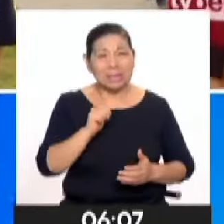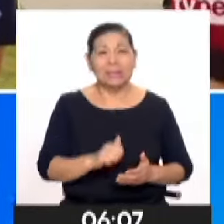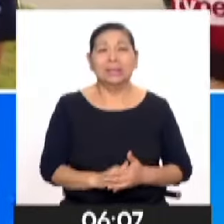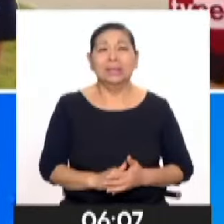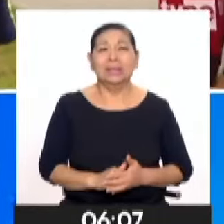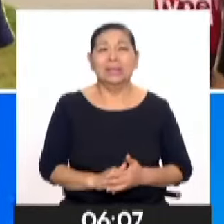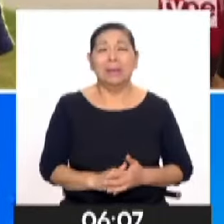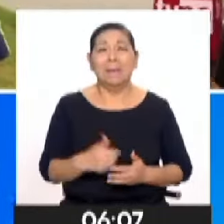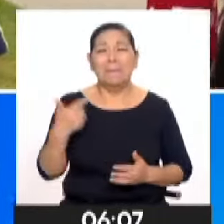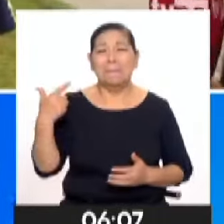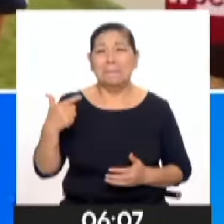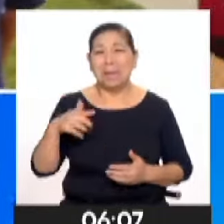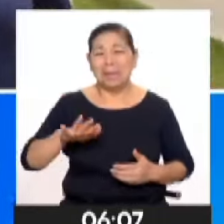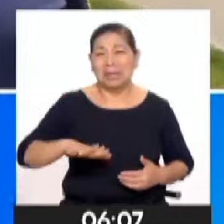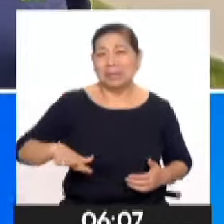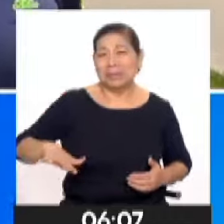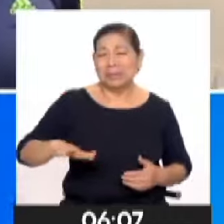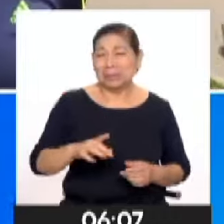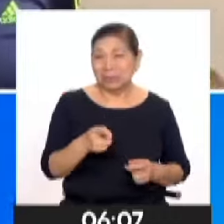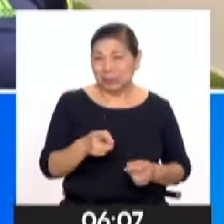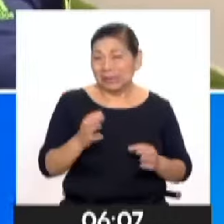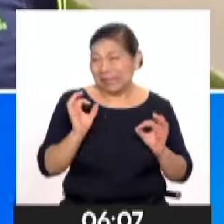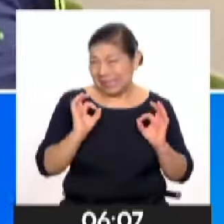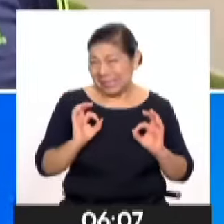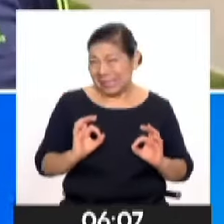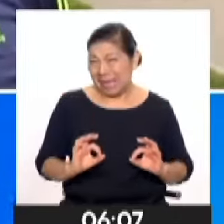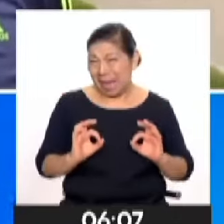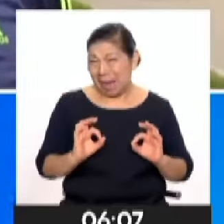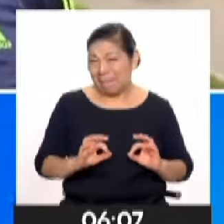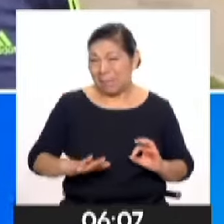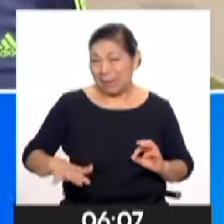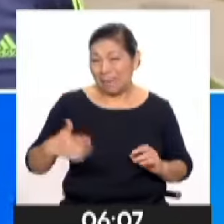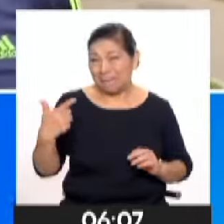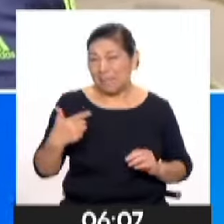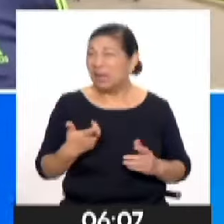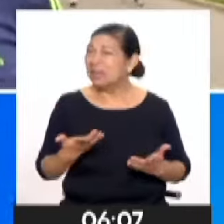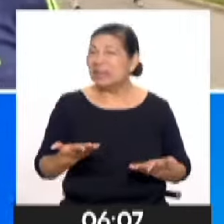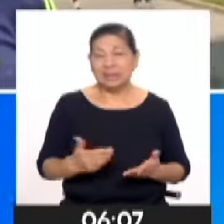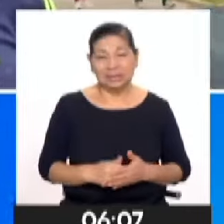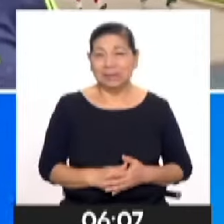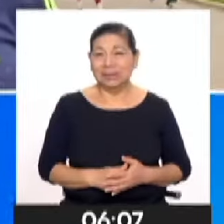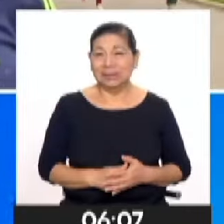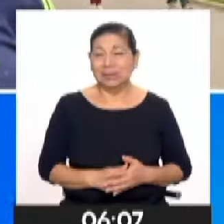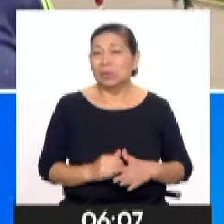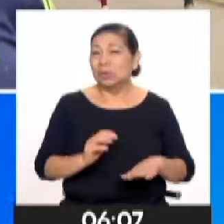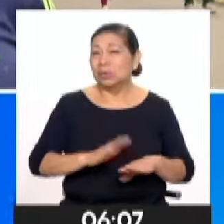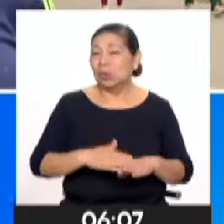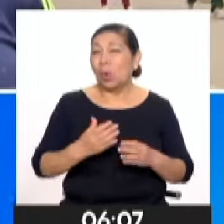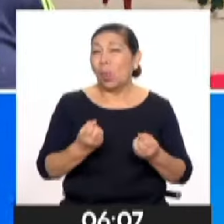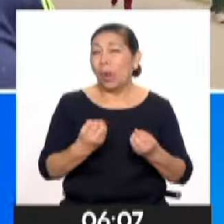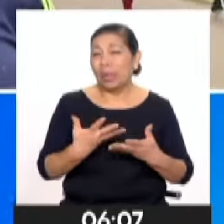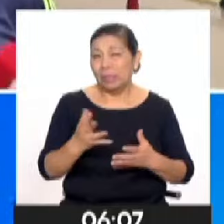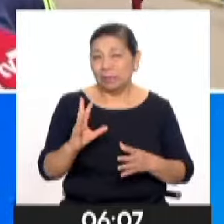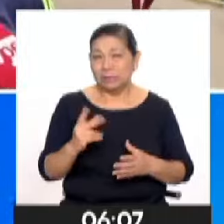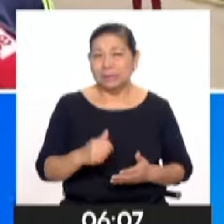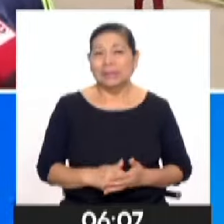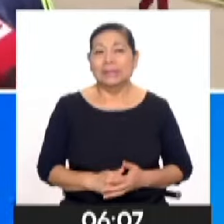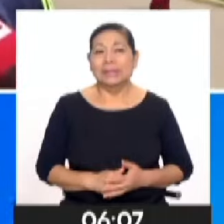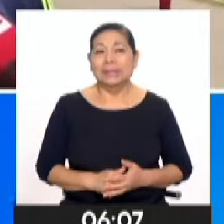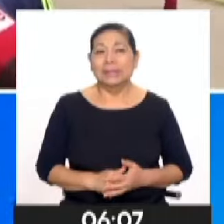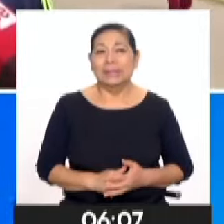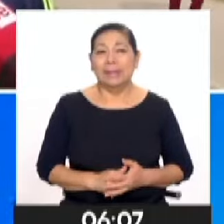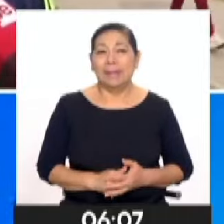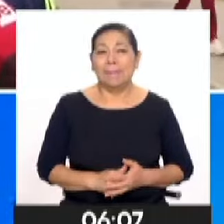ha suscitado una balacera en esta zona es constante esta situación Cuál es la situación respecto al índice delincuencial acá